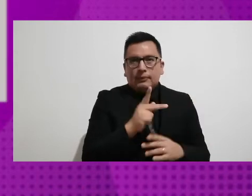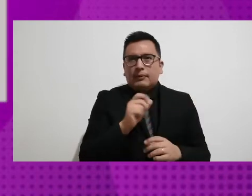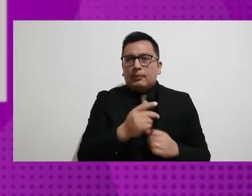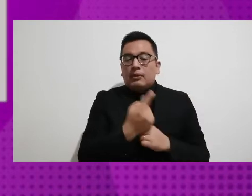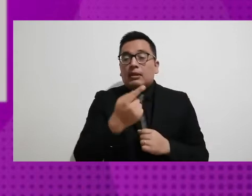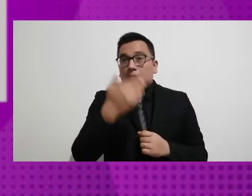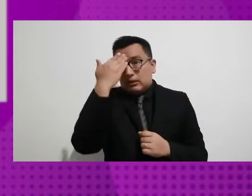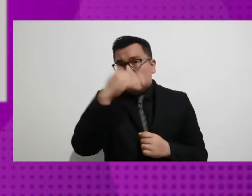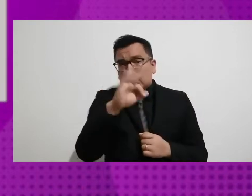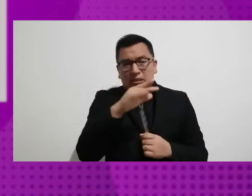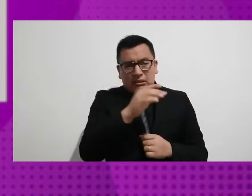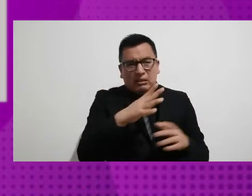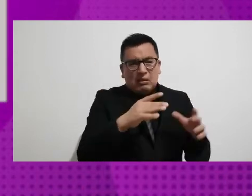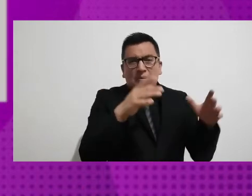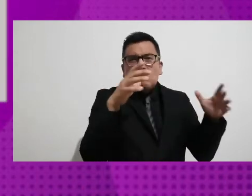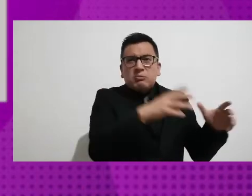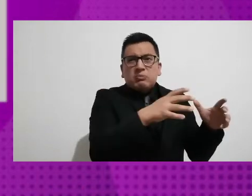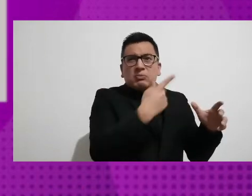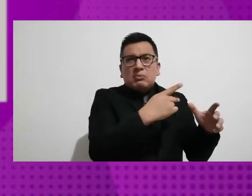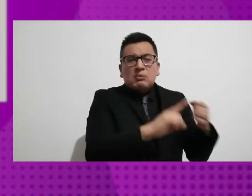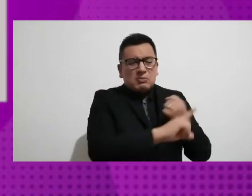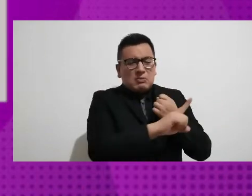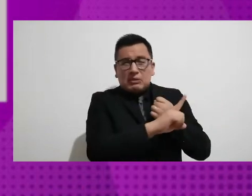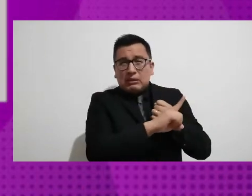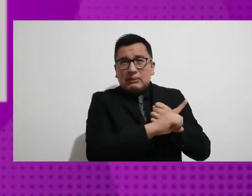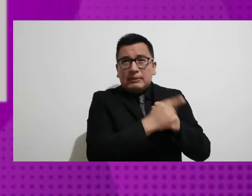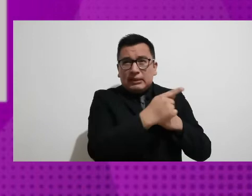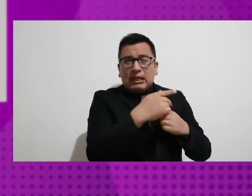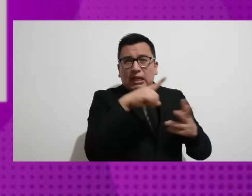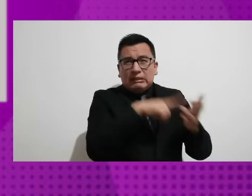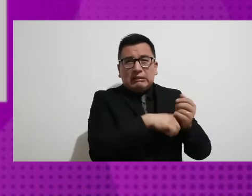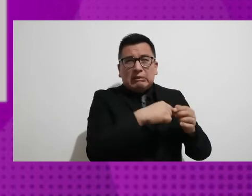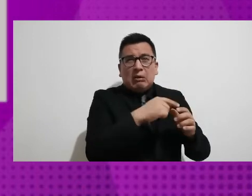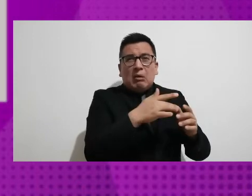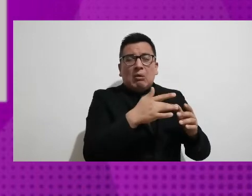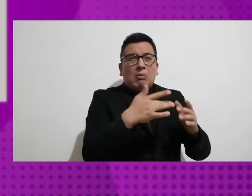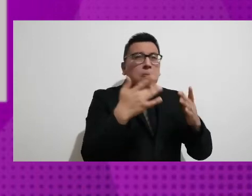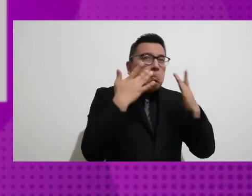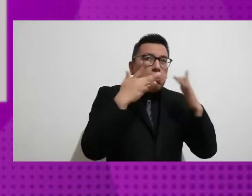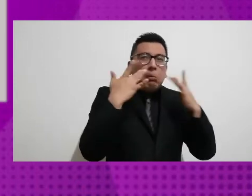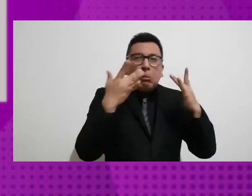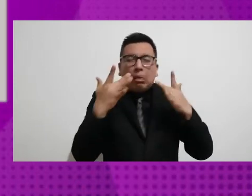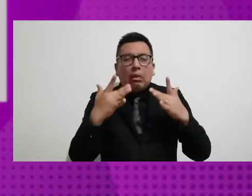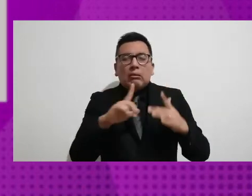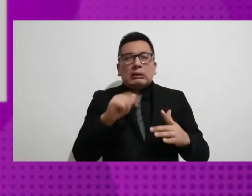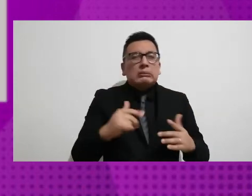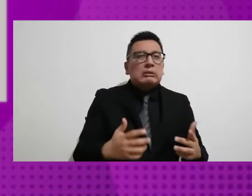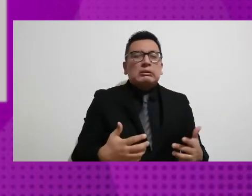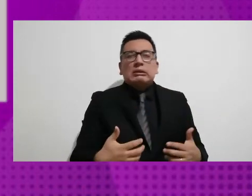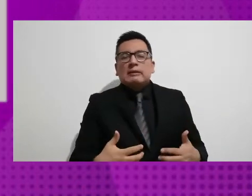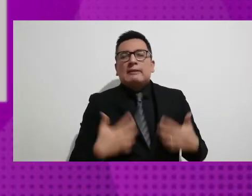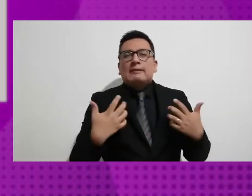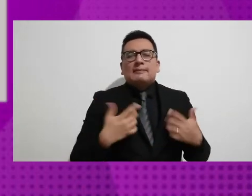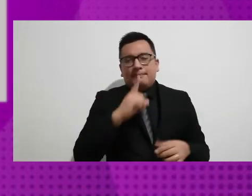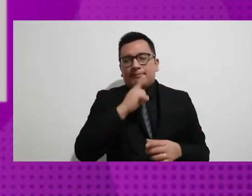interior, que el ente que se creaba no se volviera contra los Estados miembros que cedían algo de su soberanía.